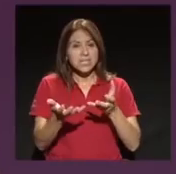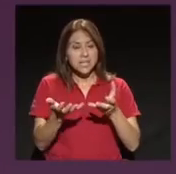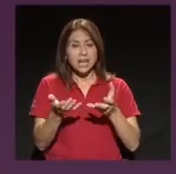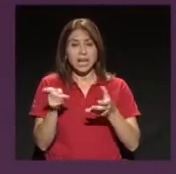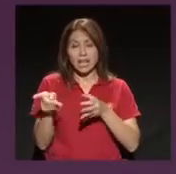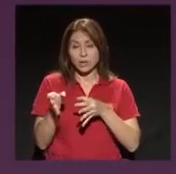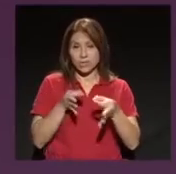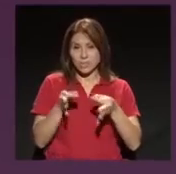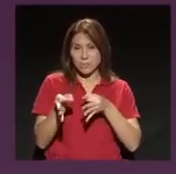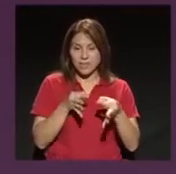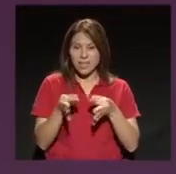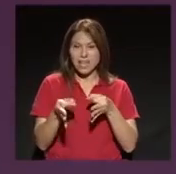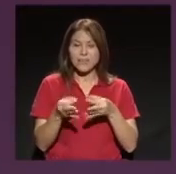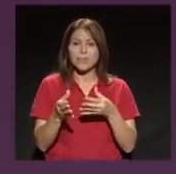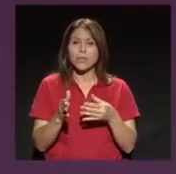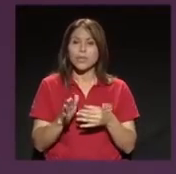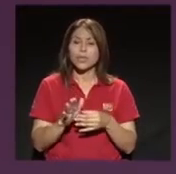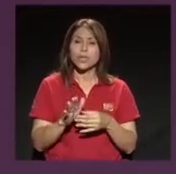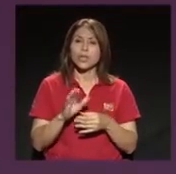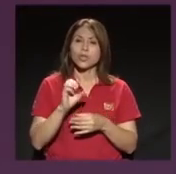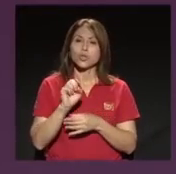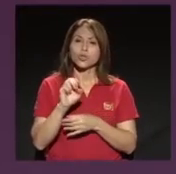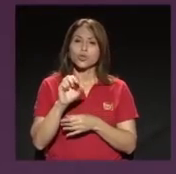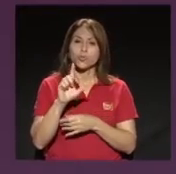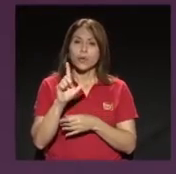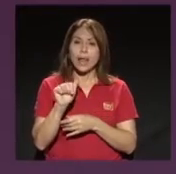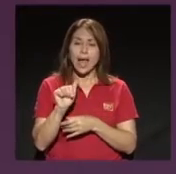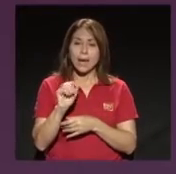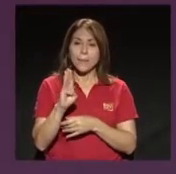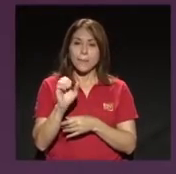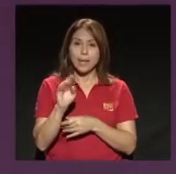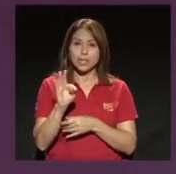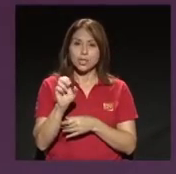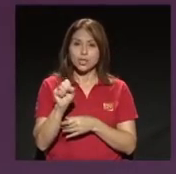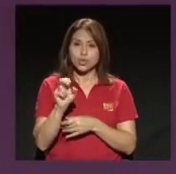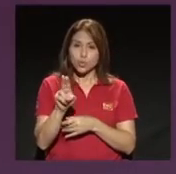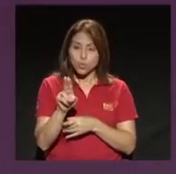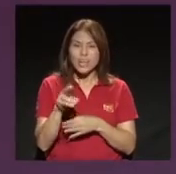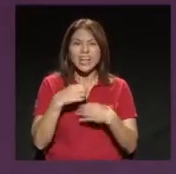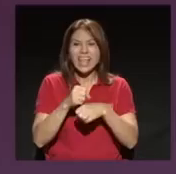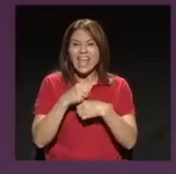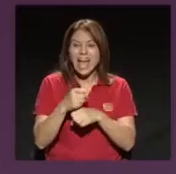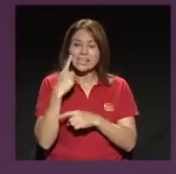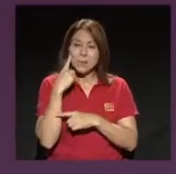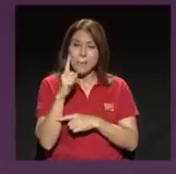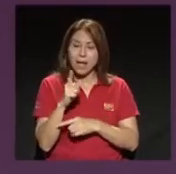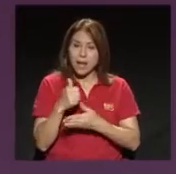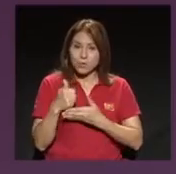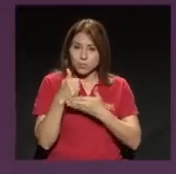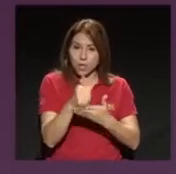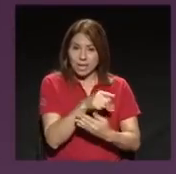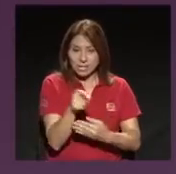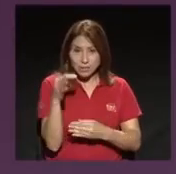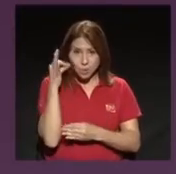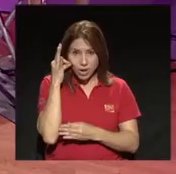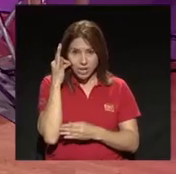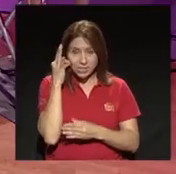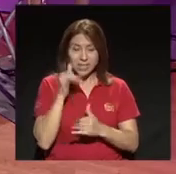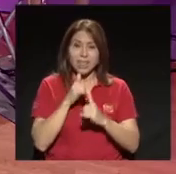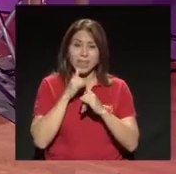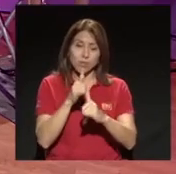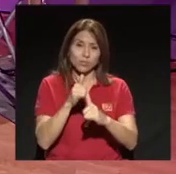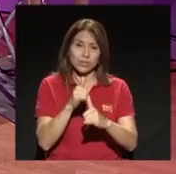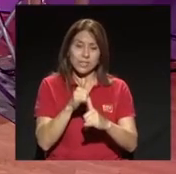expliquen qué hace Sula Batsu para ayudar a estas mujeres que denuncian o están viviendo